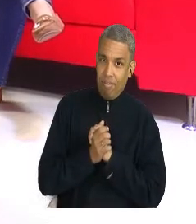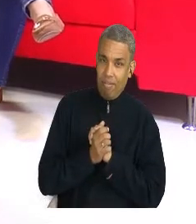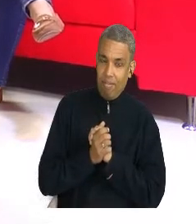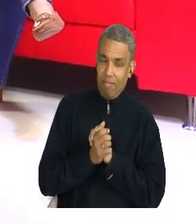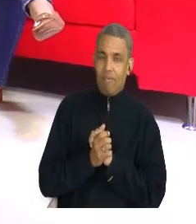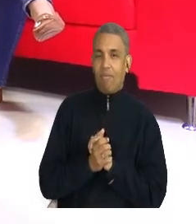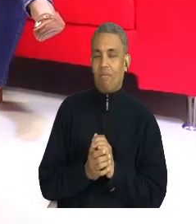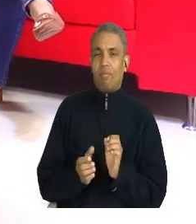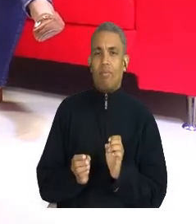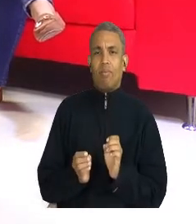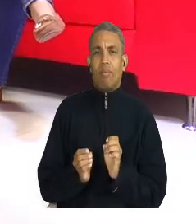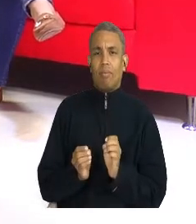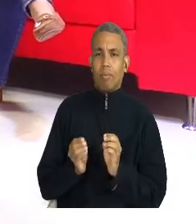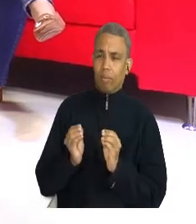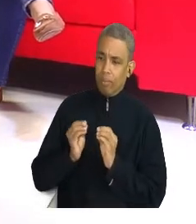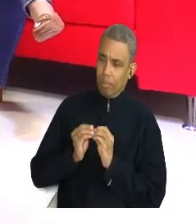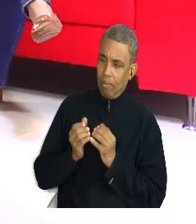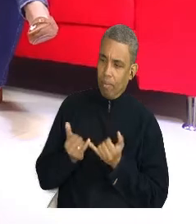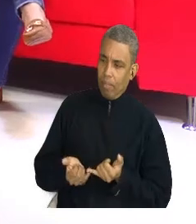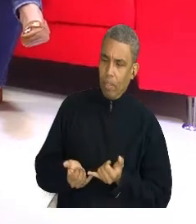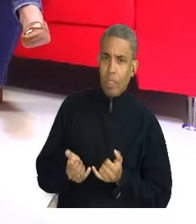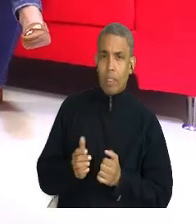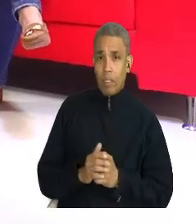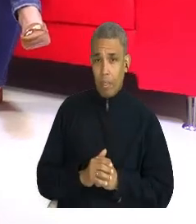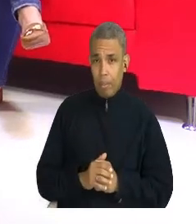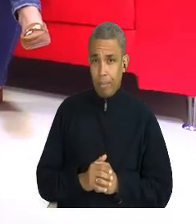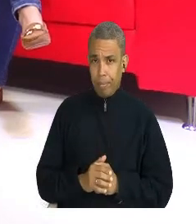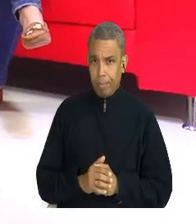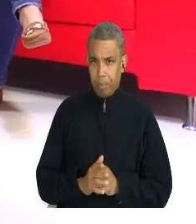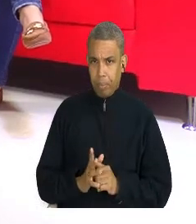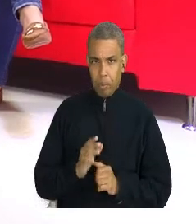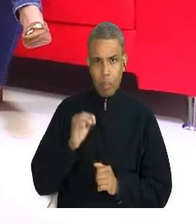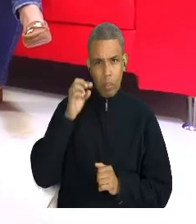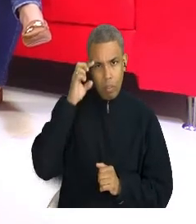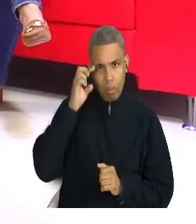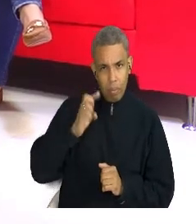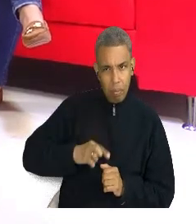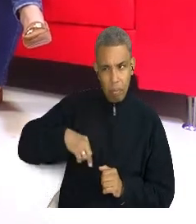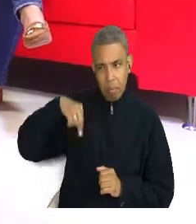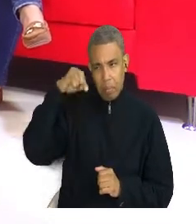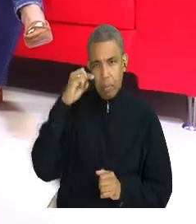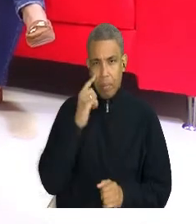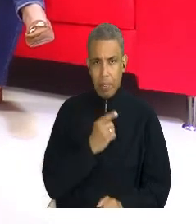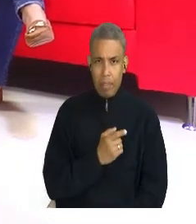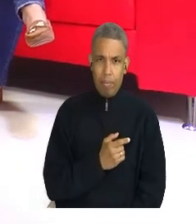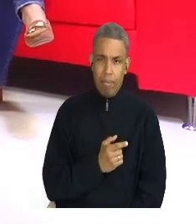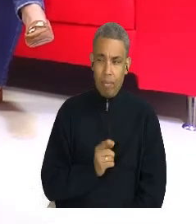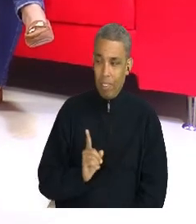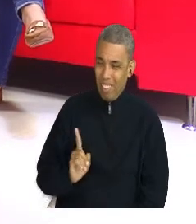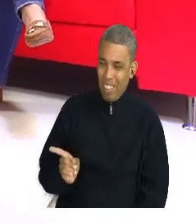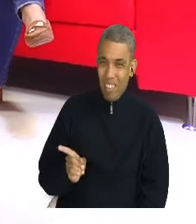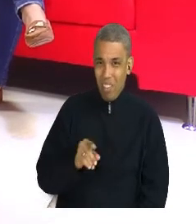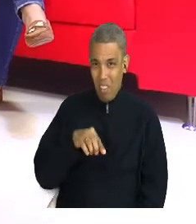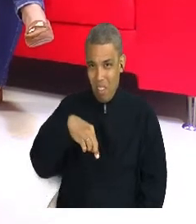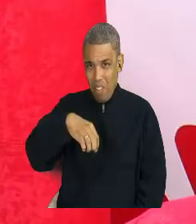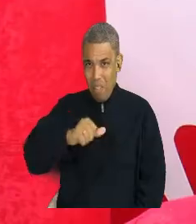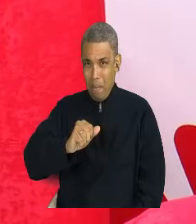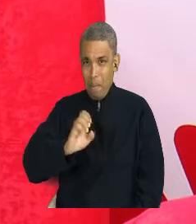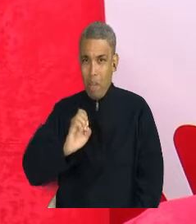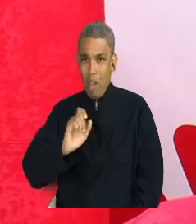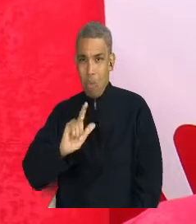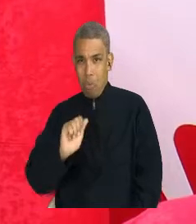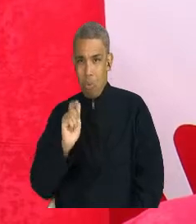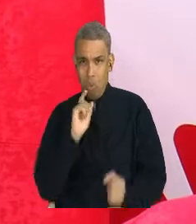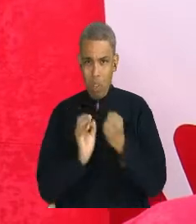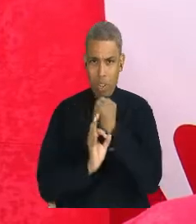Bueno, quiero contarte que acá tenemos una sesión que se llama Hablando con Expertos. Paola Rincón es una de nuestras expertas, ella es la psicóloga y como